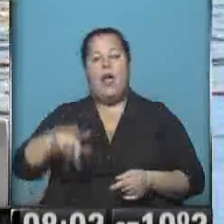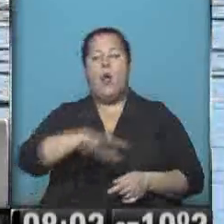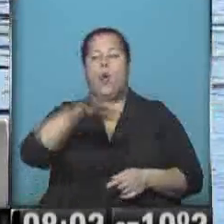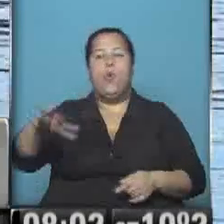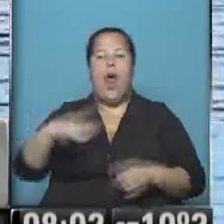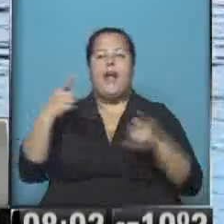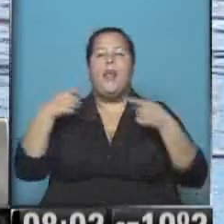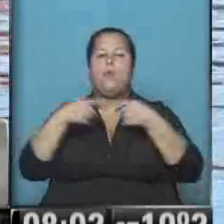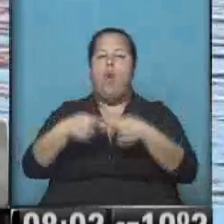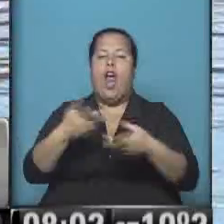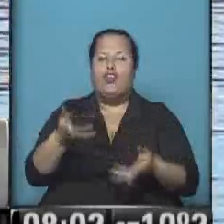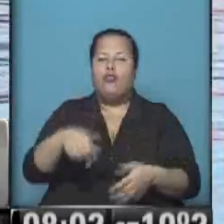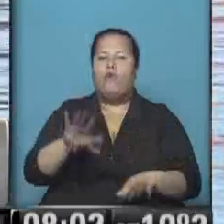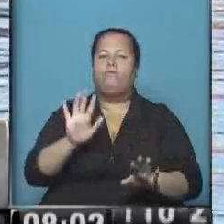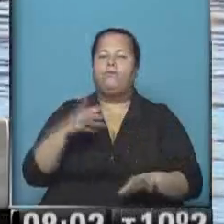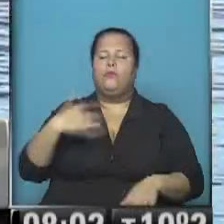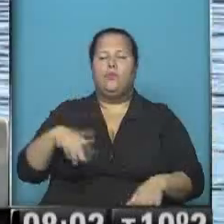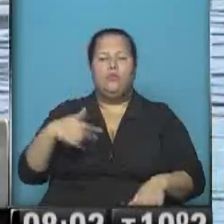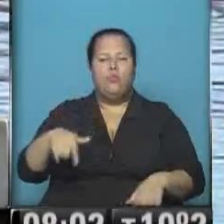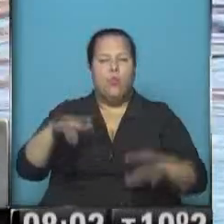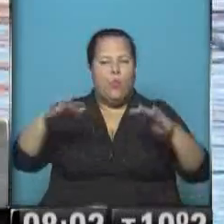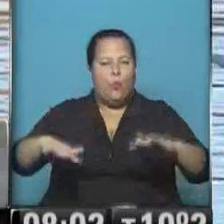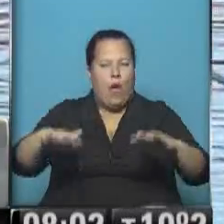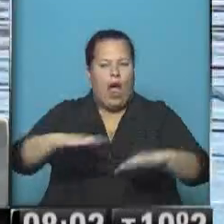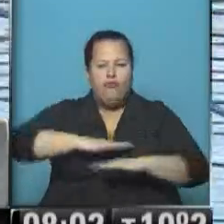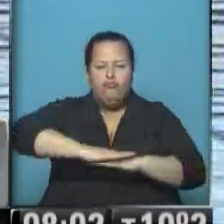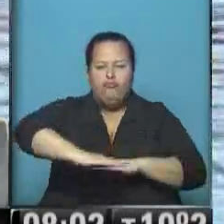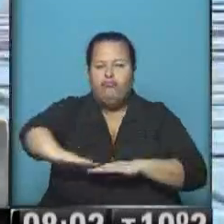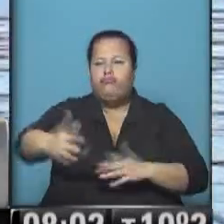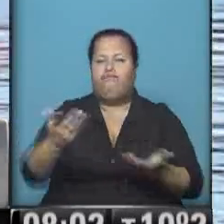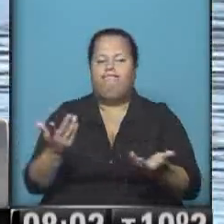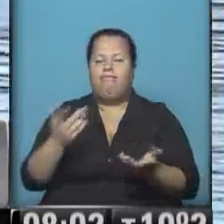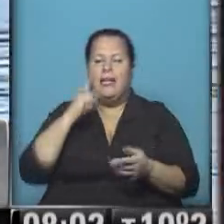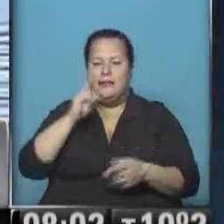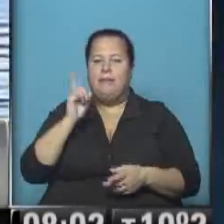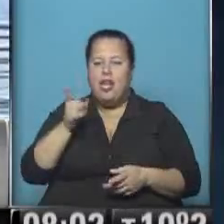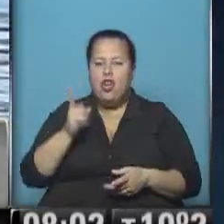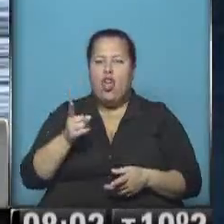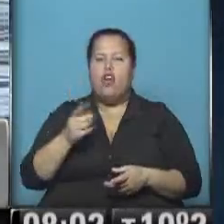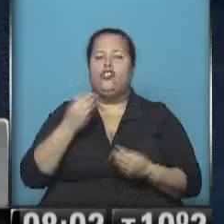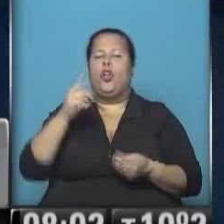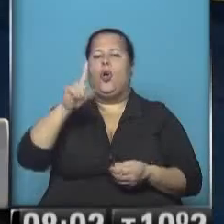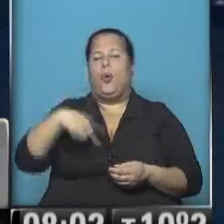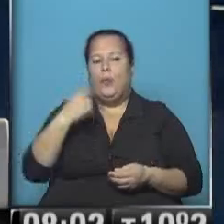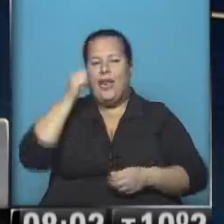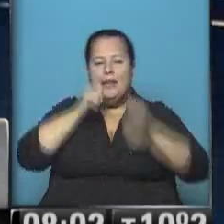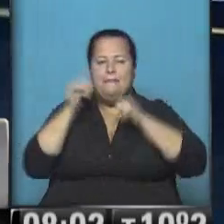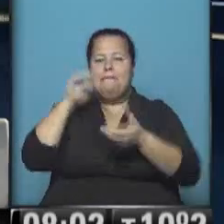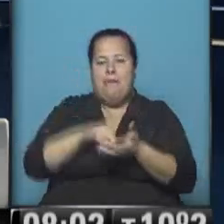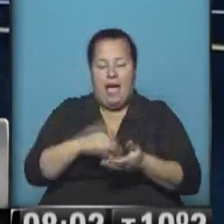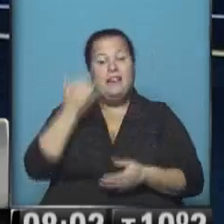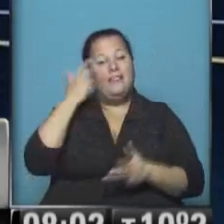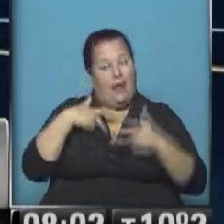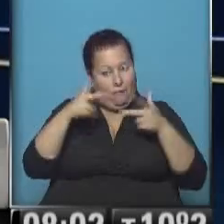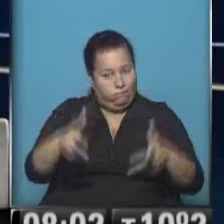portuaria que es muy muy baja muy playa corre riesgos de producirse algunas heridas más ya